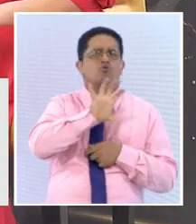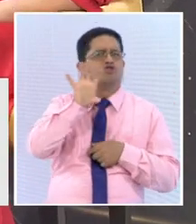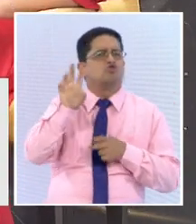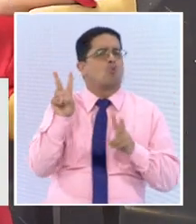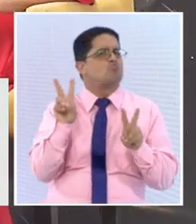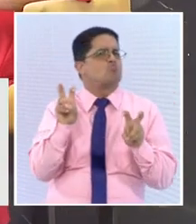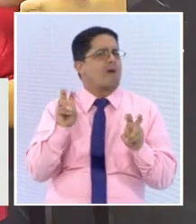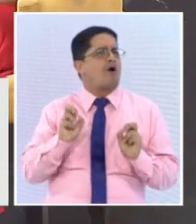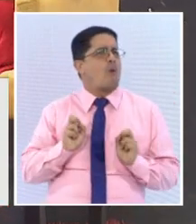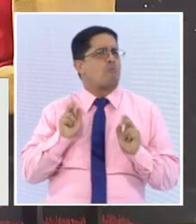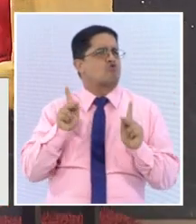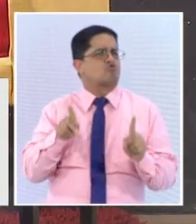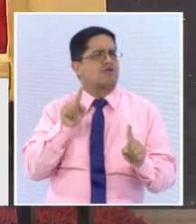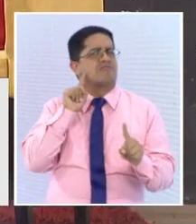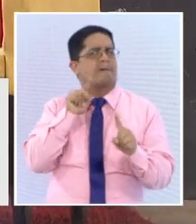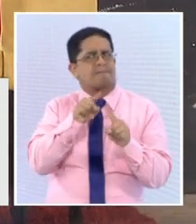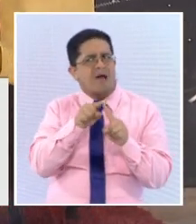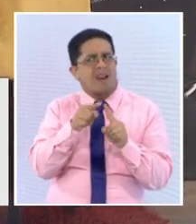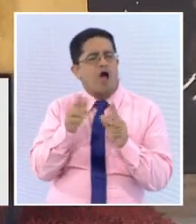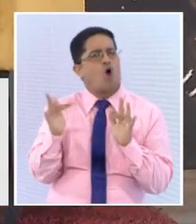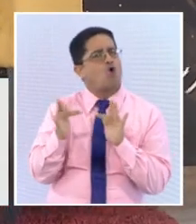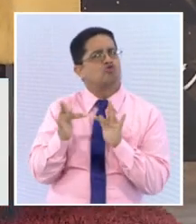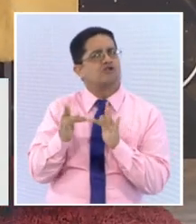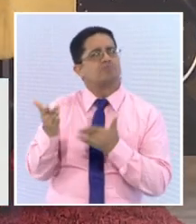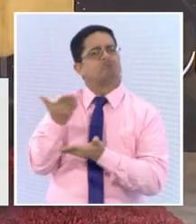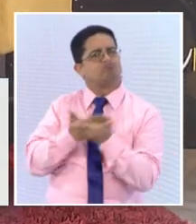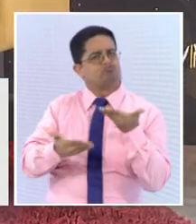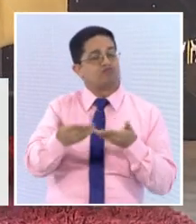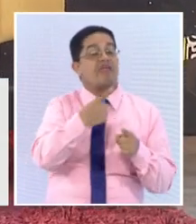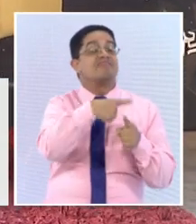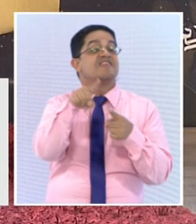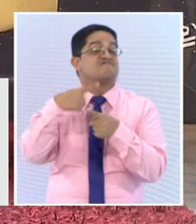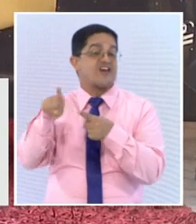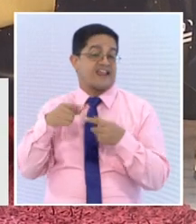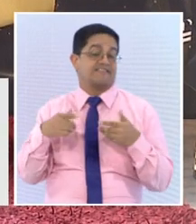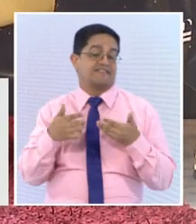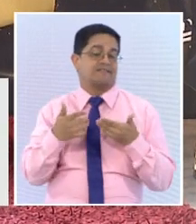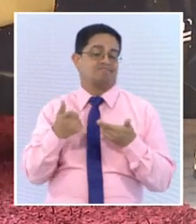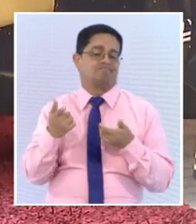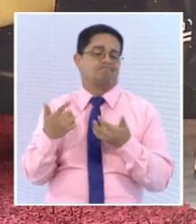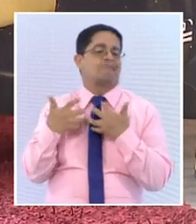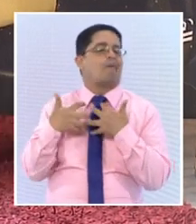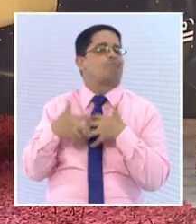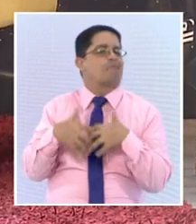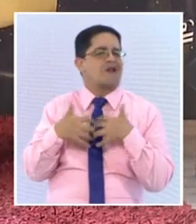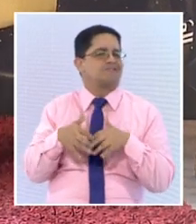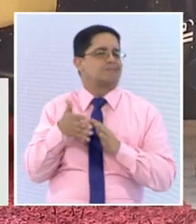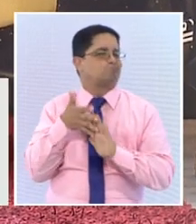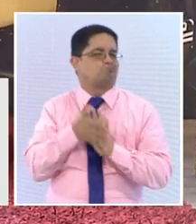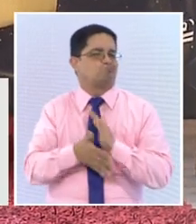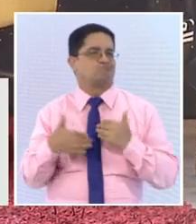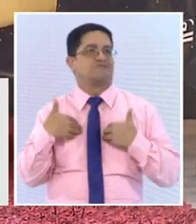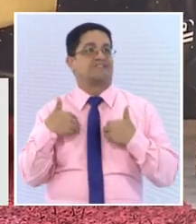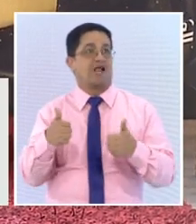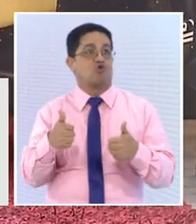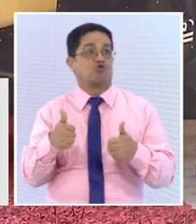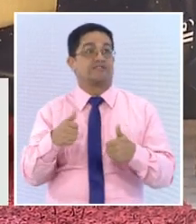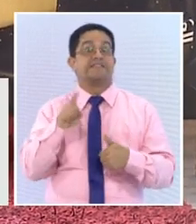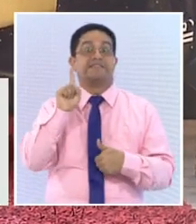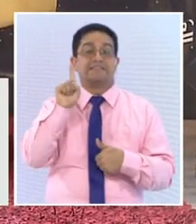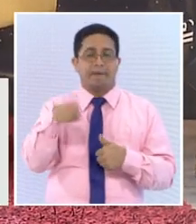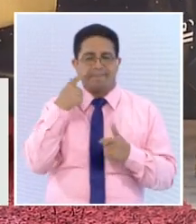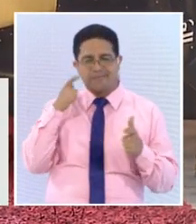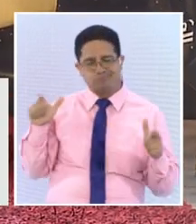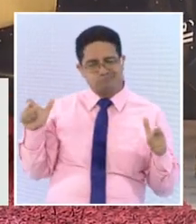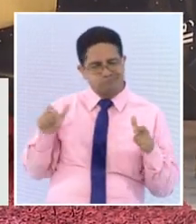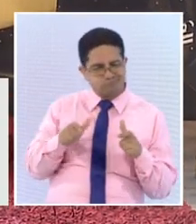una nueva oportunidad para generar alianzas con diferentes empresas de la salud precisamente y bueno, hacer bastante meeting o reuniones